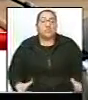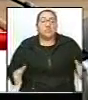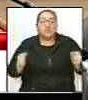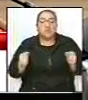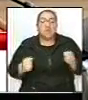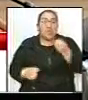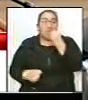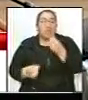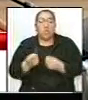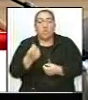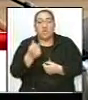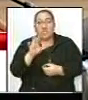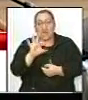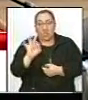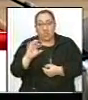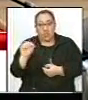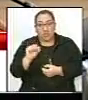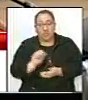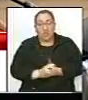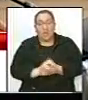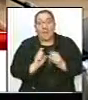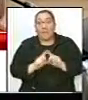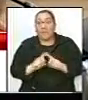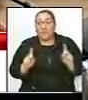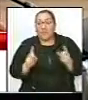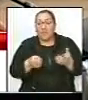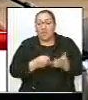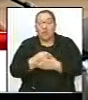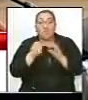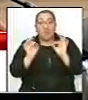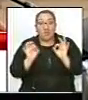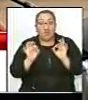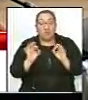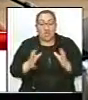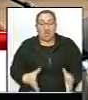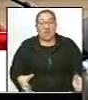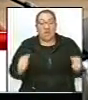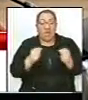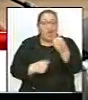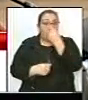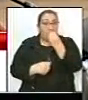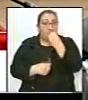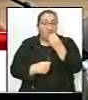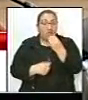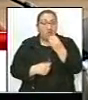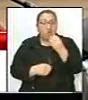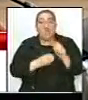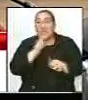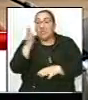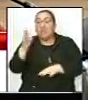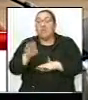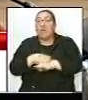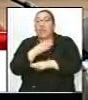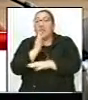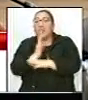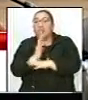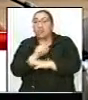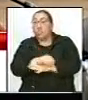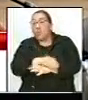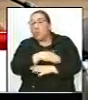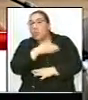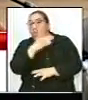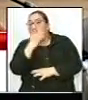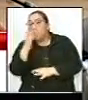cuesta 50 soles. Pero comprar ese mismo saco de alimento en Madre de Dios, que es el otro extremo del